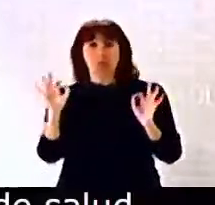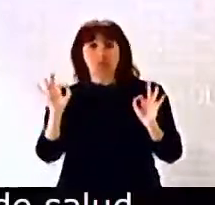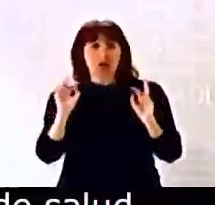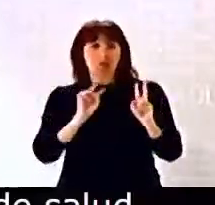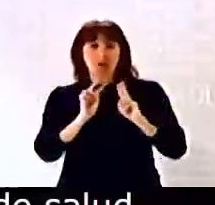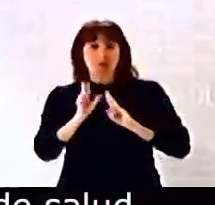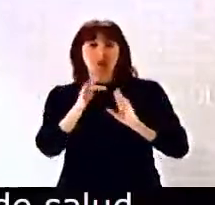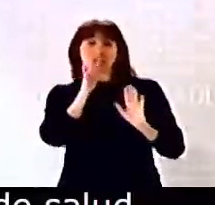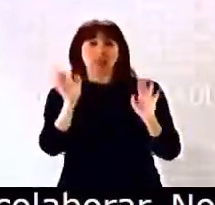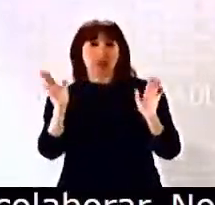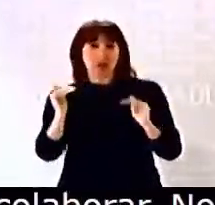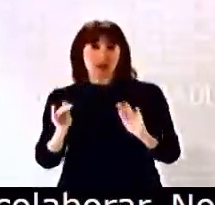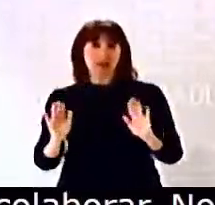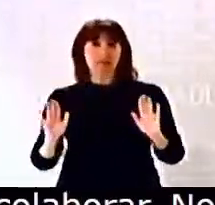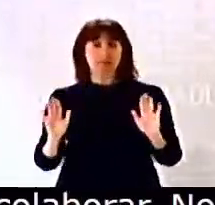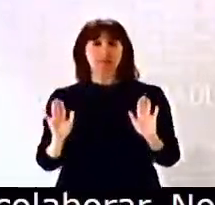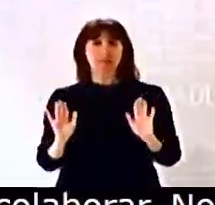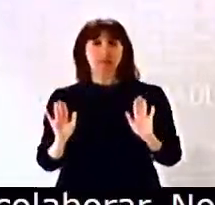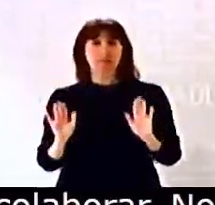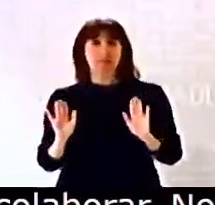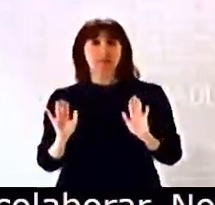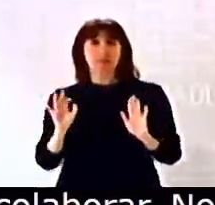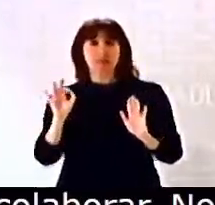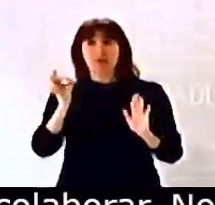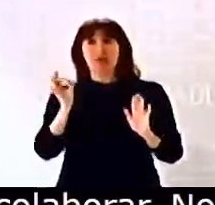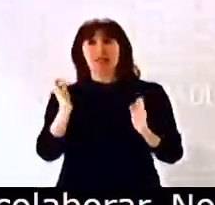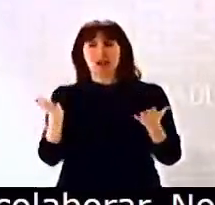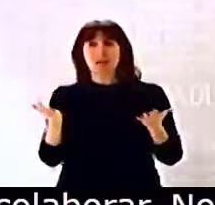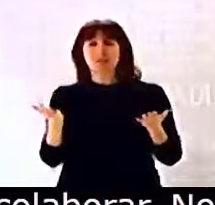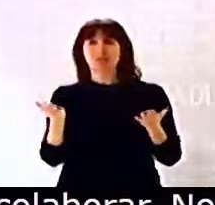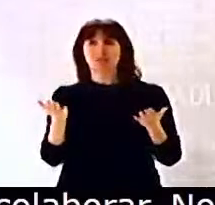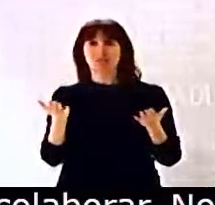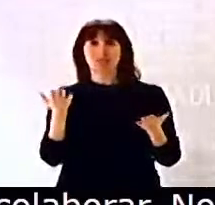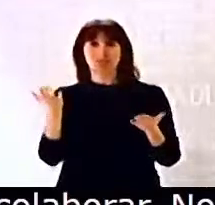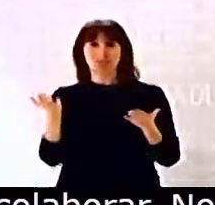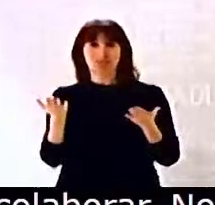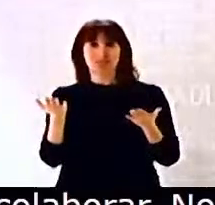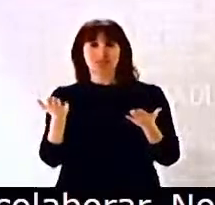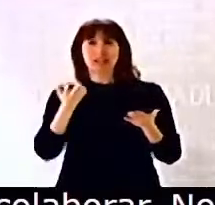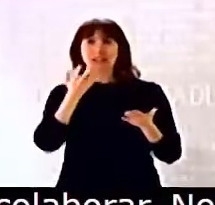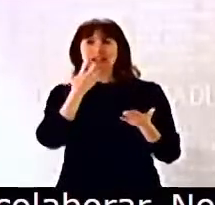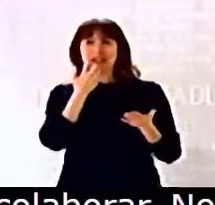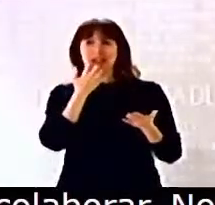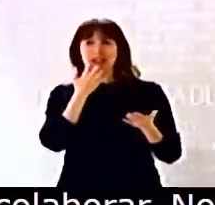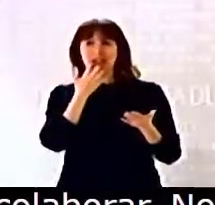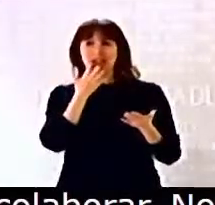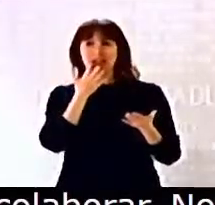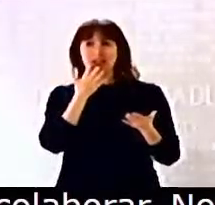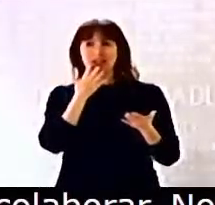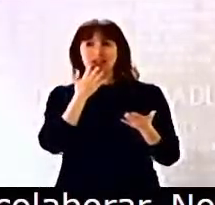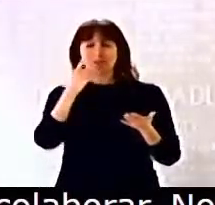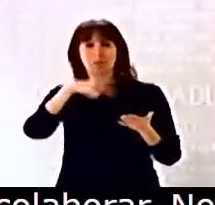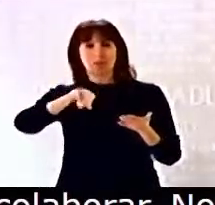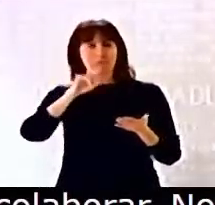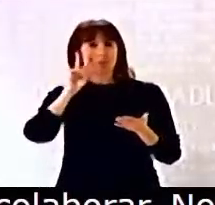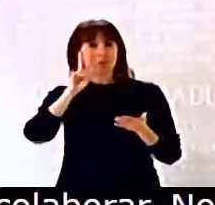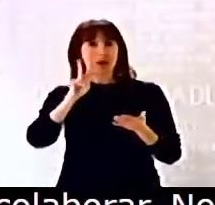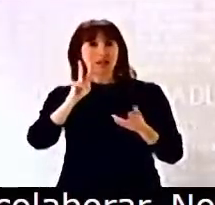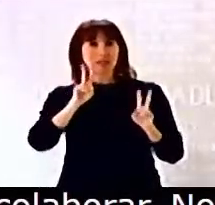noticia. En cierta medida, si usted ve el mapa epidemiológico de